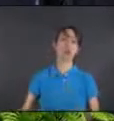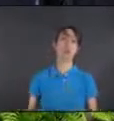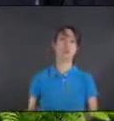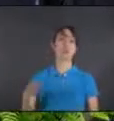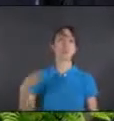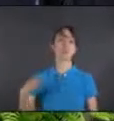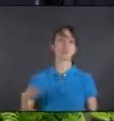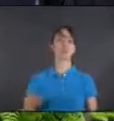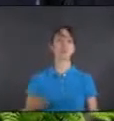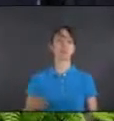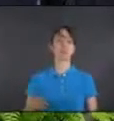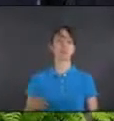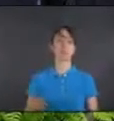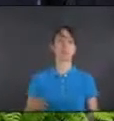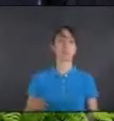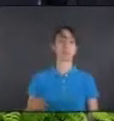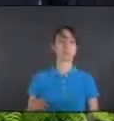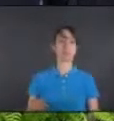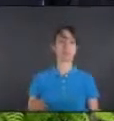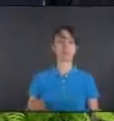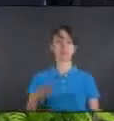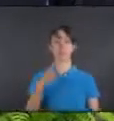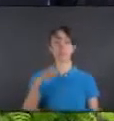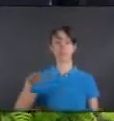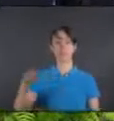mayor de 50 años,